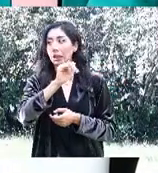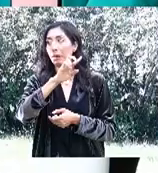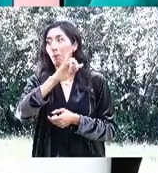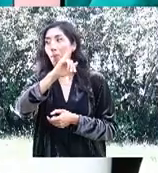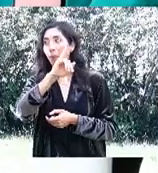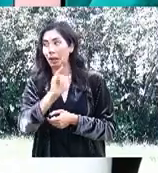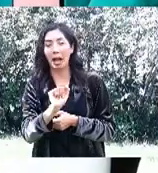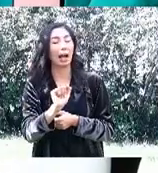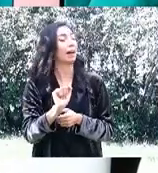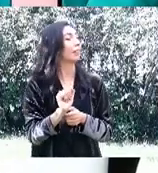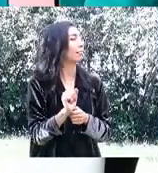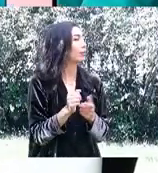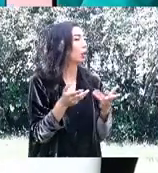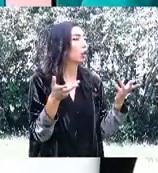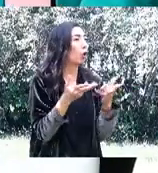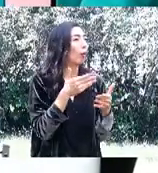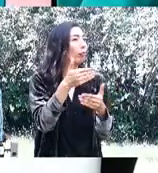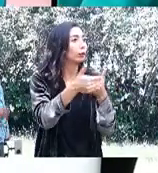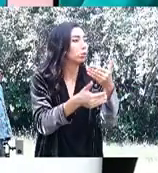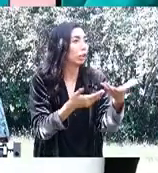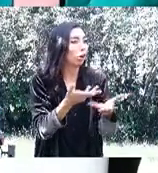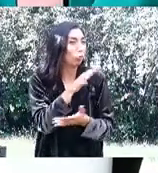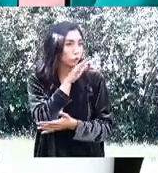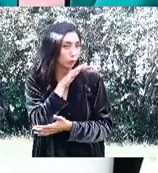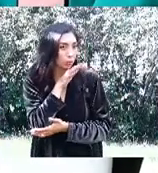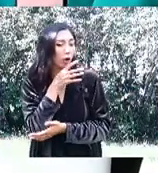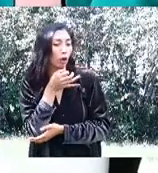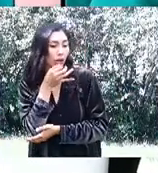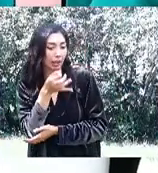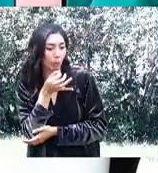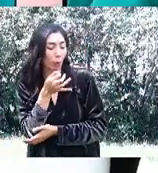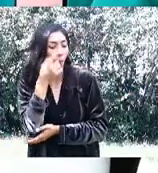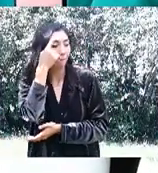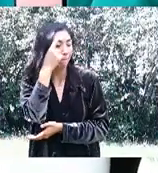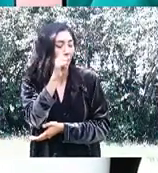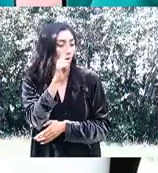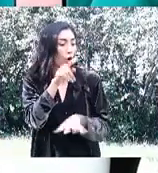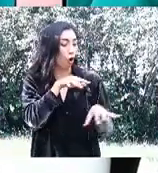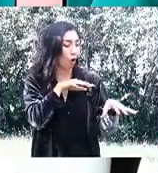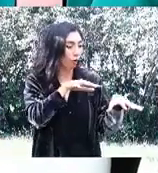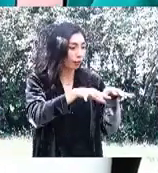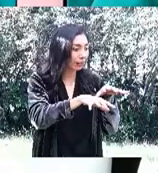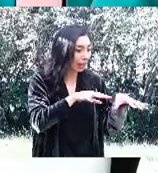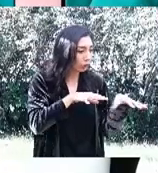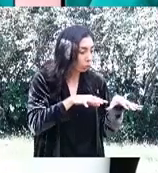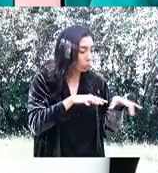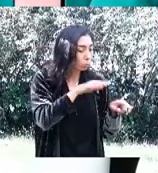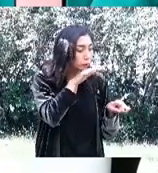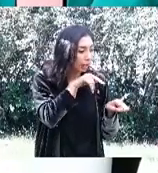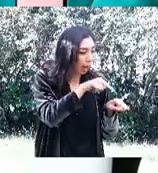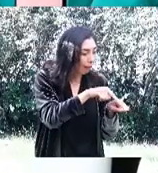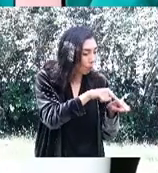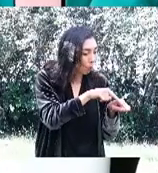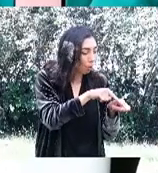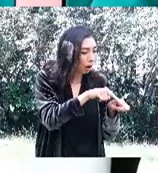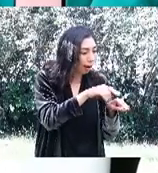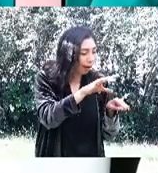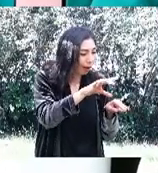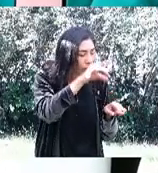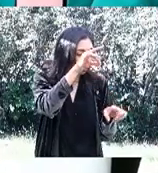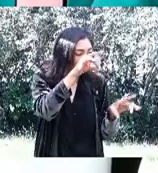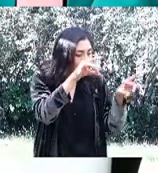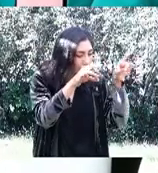contamos sobre eso cómo funciona Cómo se ocupa pero la observación y los objetos que usamos para aplicar Esta técnica nos encontramos